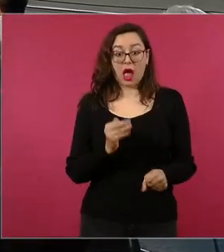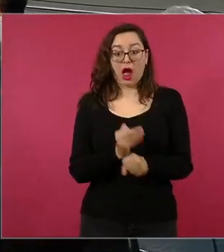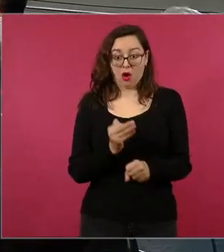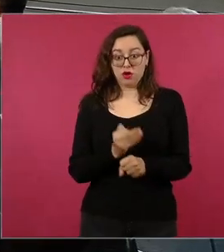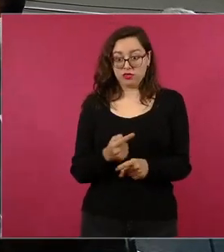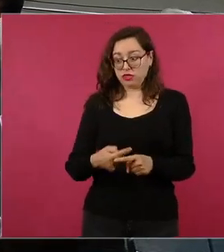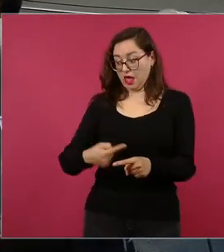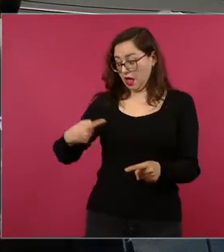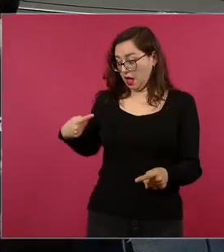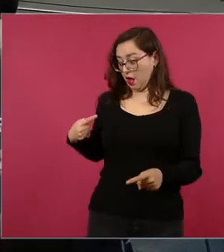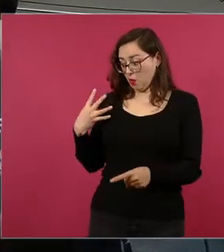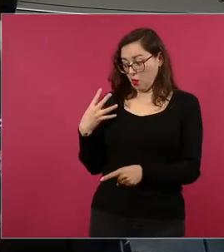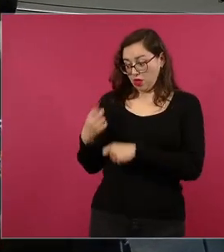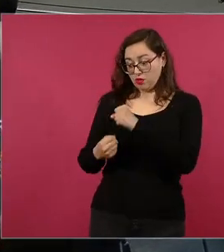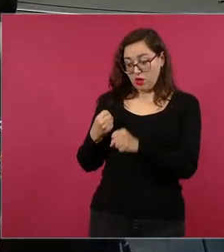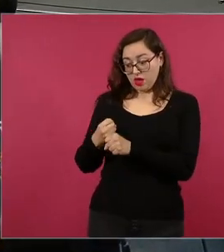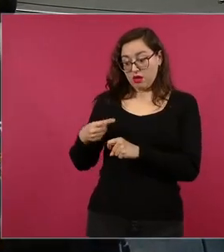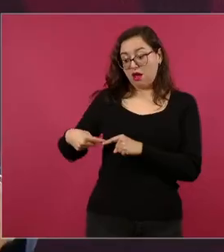Pueden 2 más.